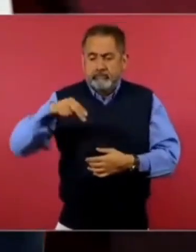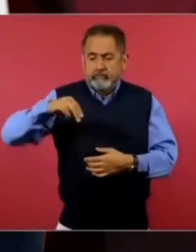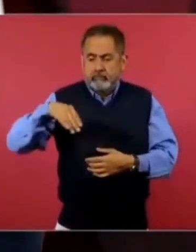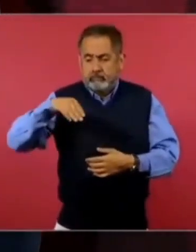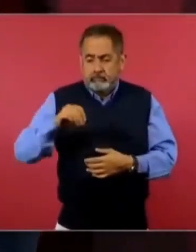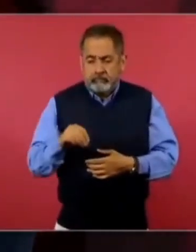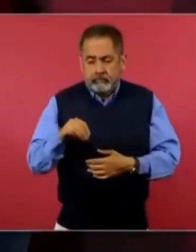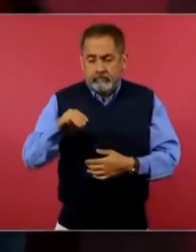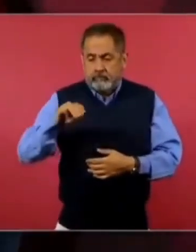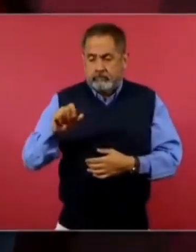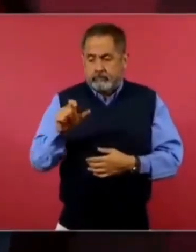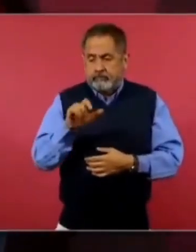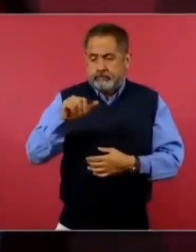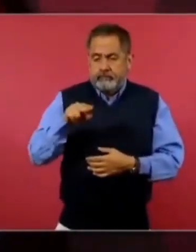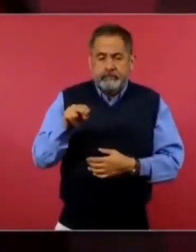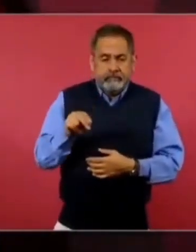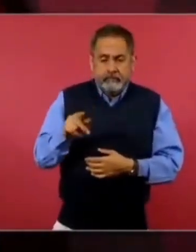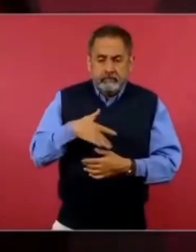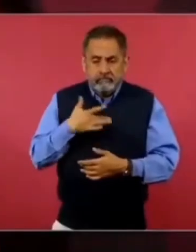muy buenos resultados.